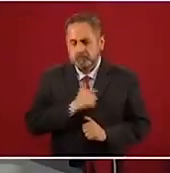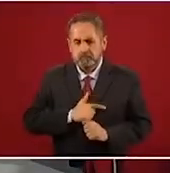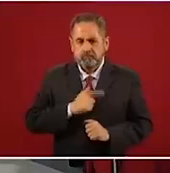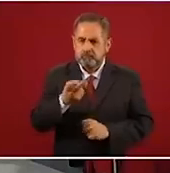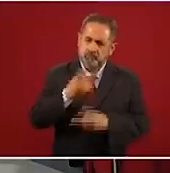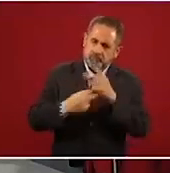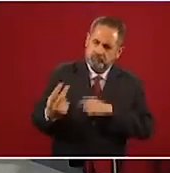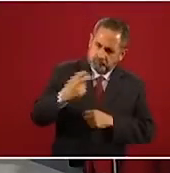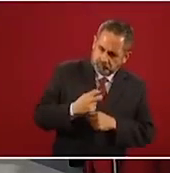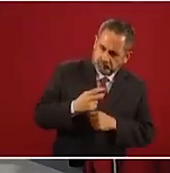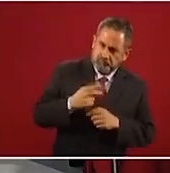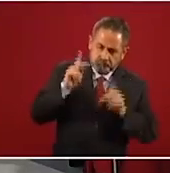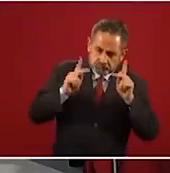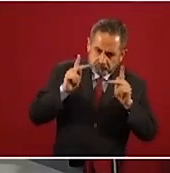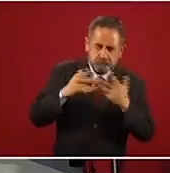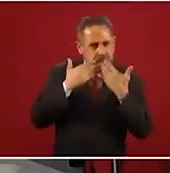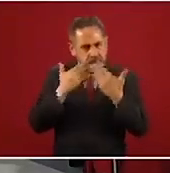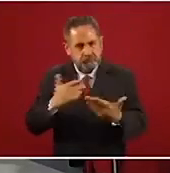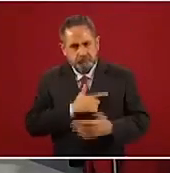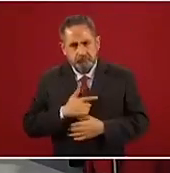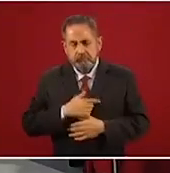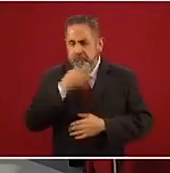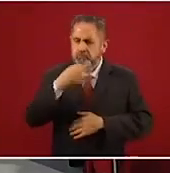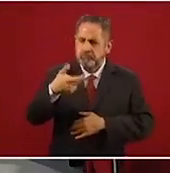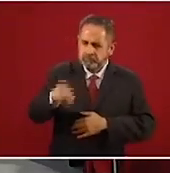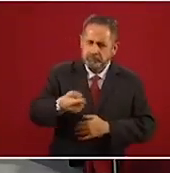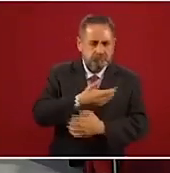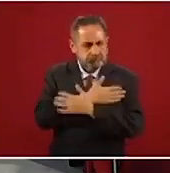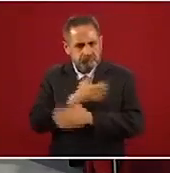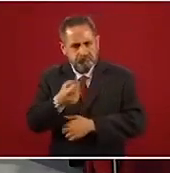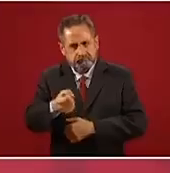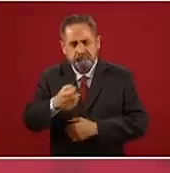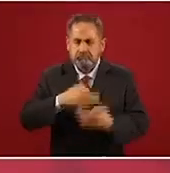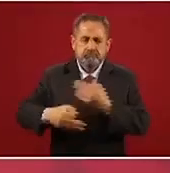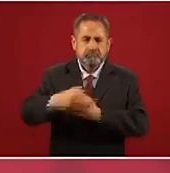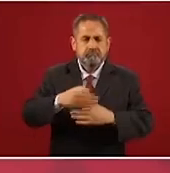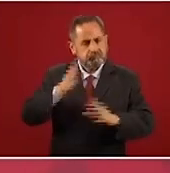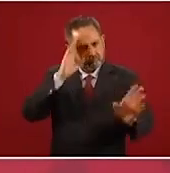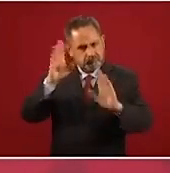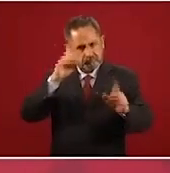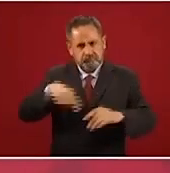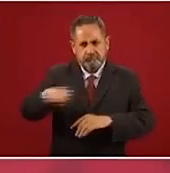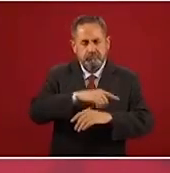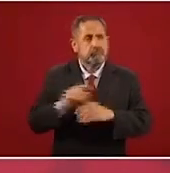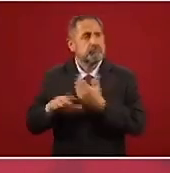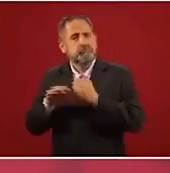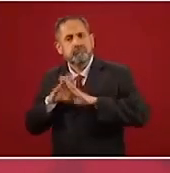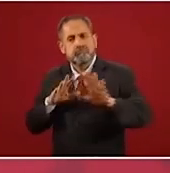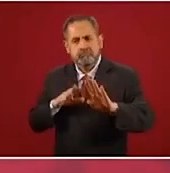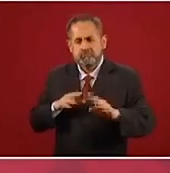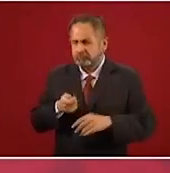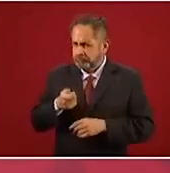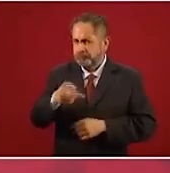gusto que estés aquí y mandar un saludo a los paisanos, migrantes, y sí son